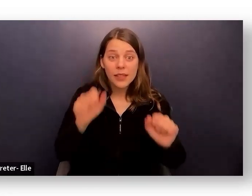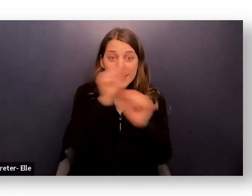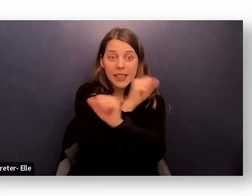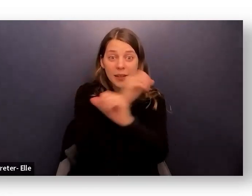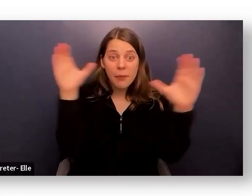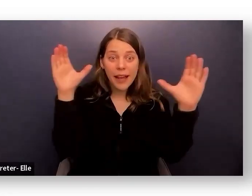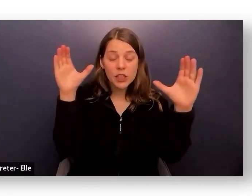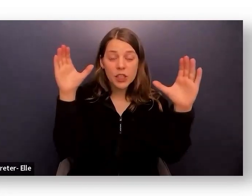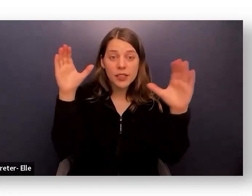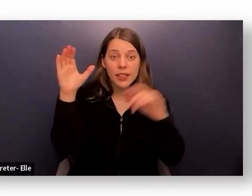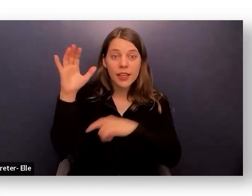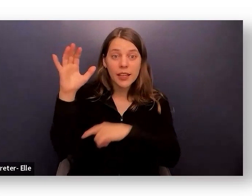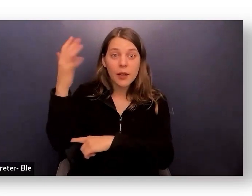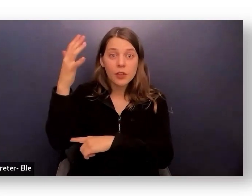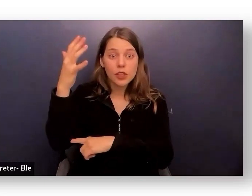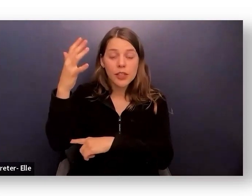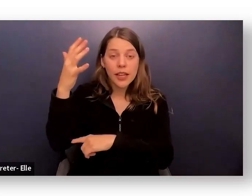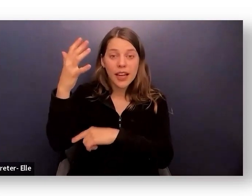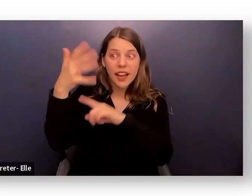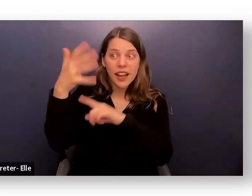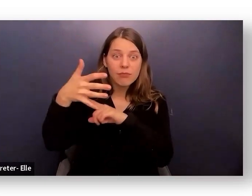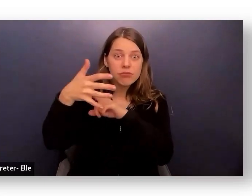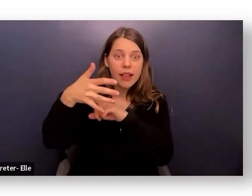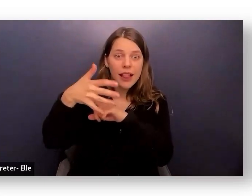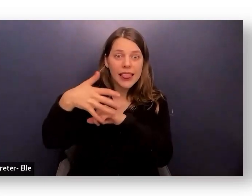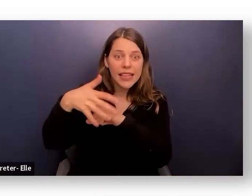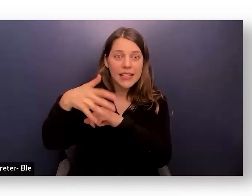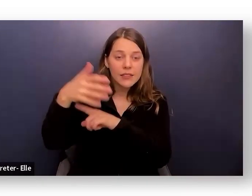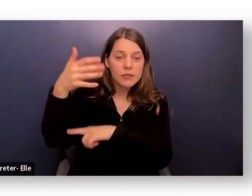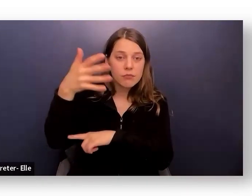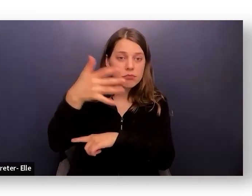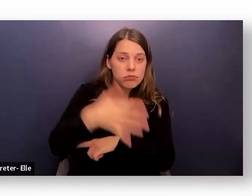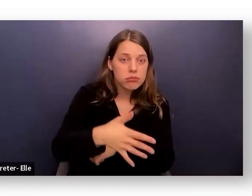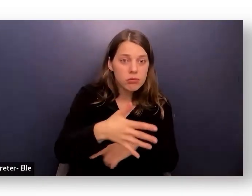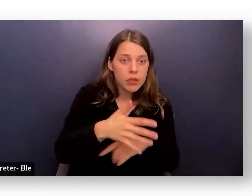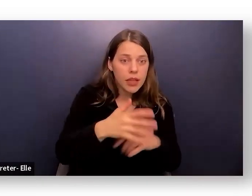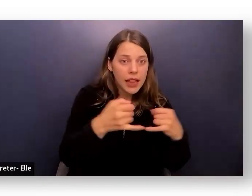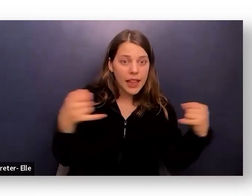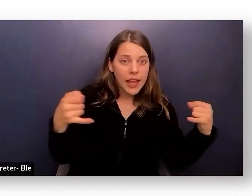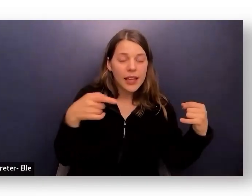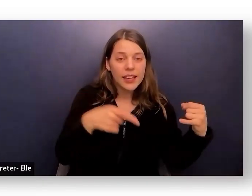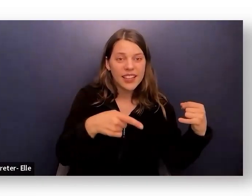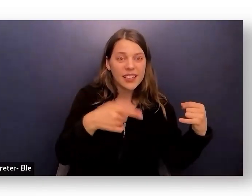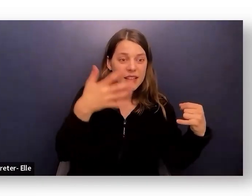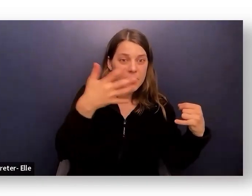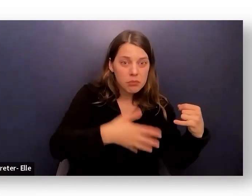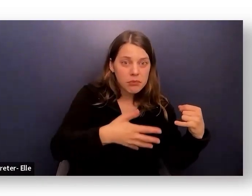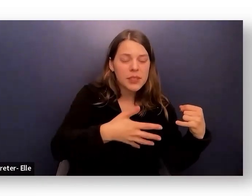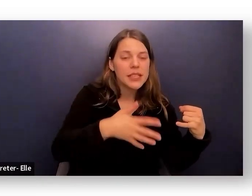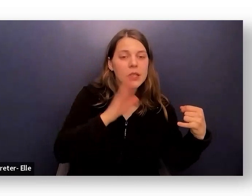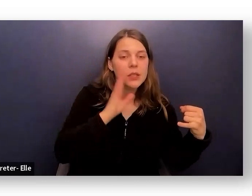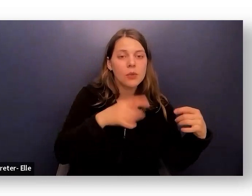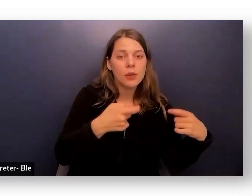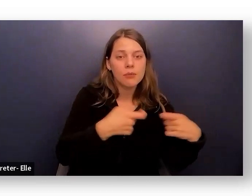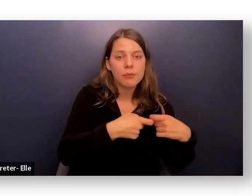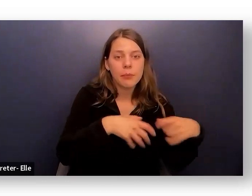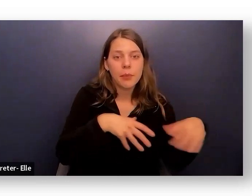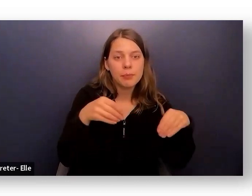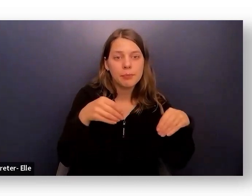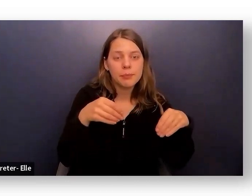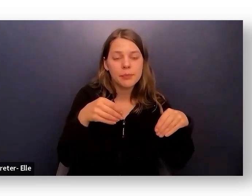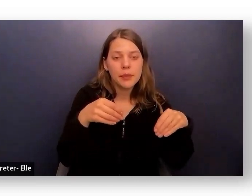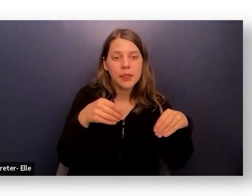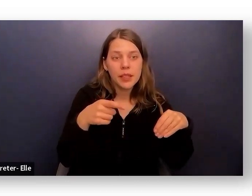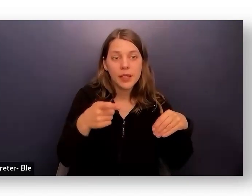Ok, muchas gracias, entonces. Si se pueden imaginar, si una rama se cae en una línea, ese